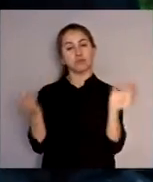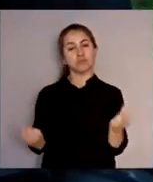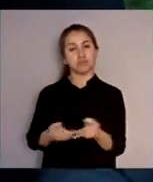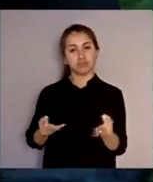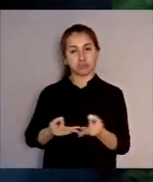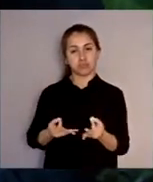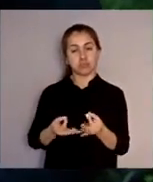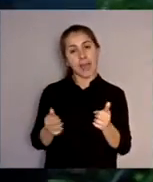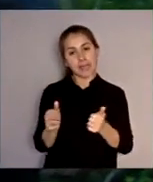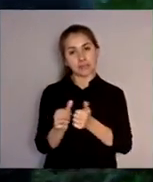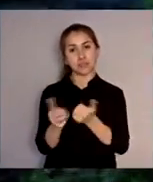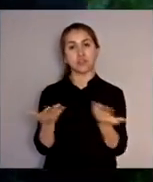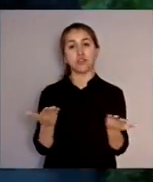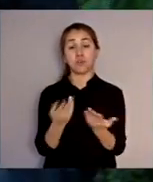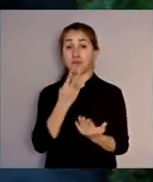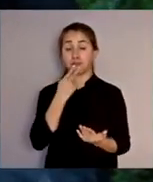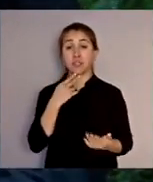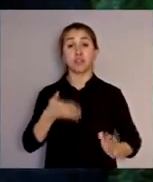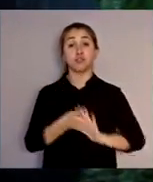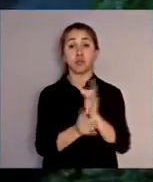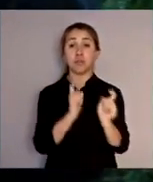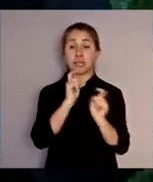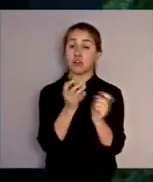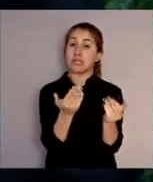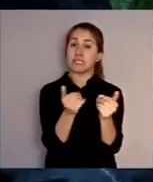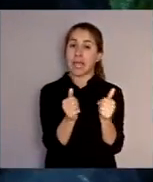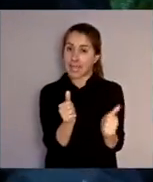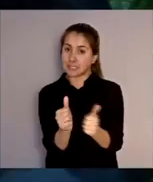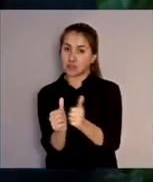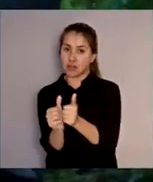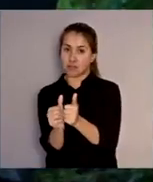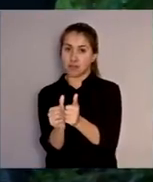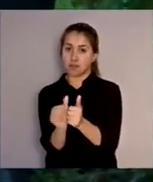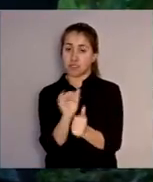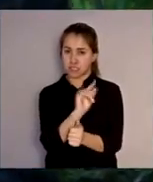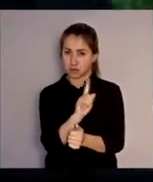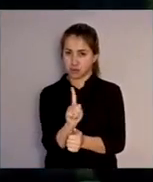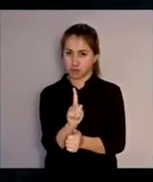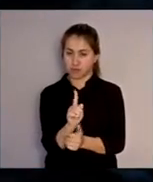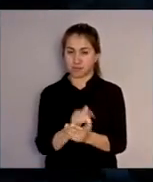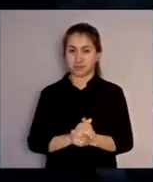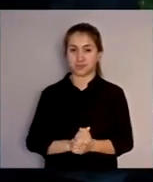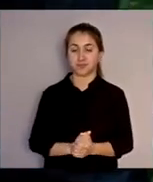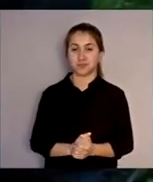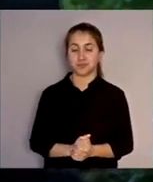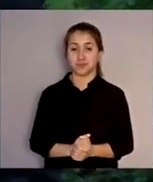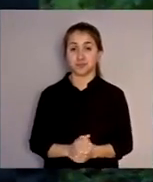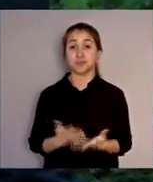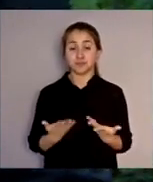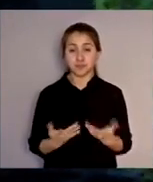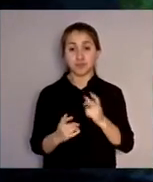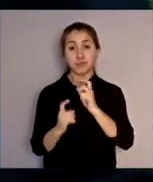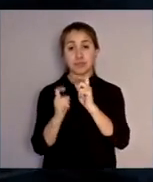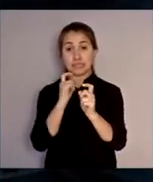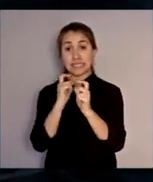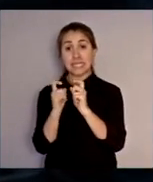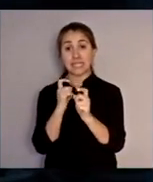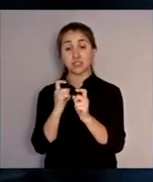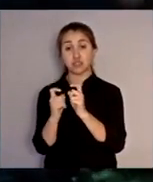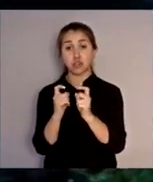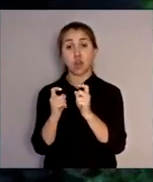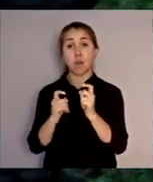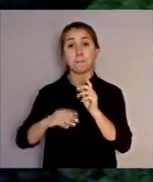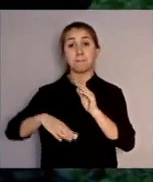asesorarse, ¿no es cierto? Y como en la vida todo riesgo necesita un asesoramiento, ¿o no? Para el riesgo, digamos,